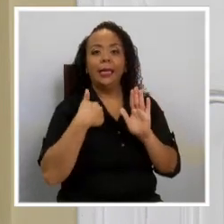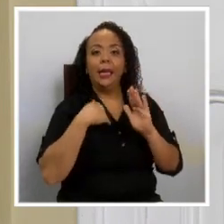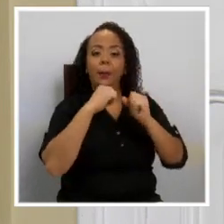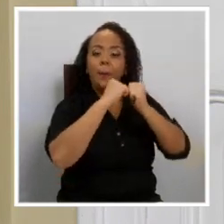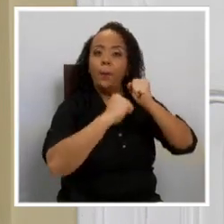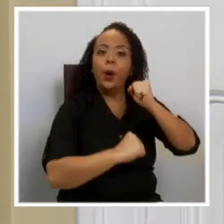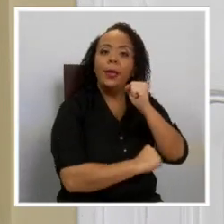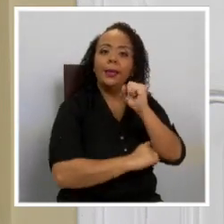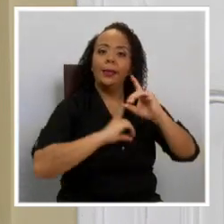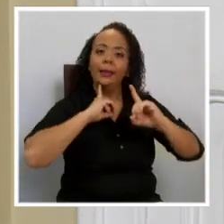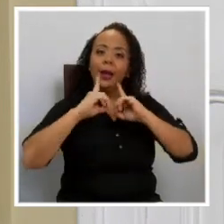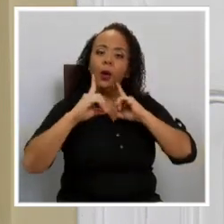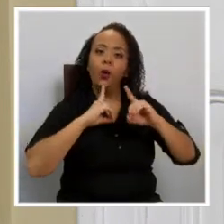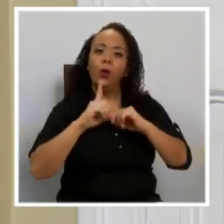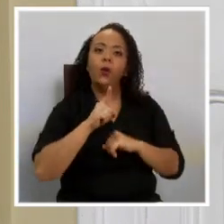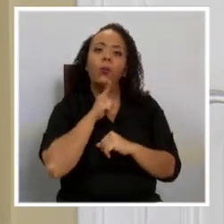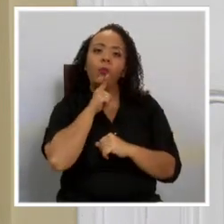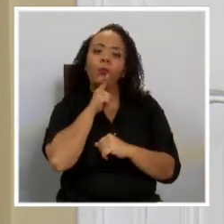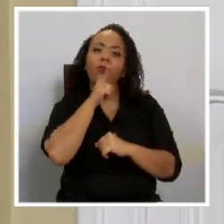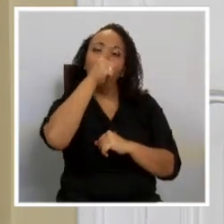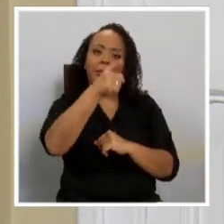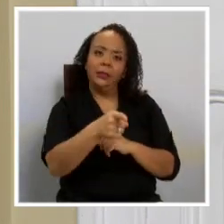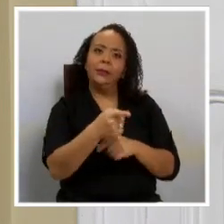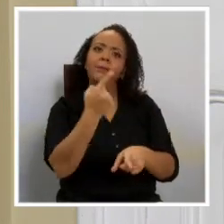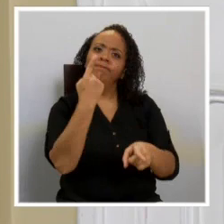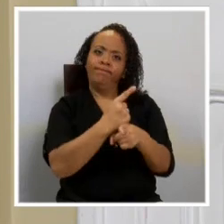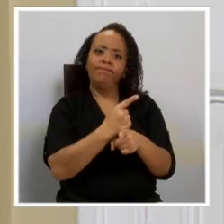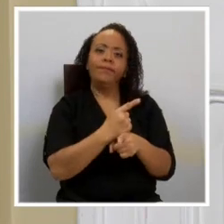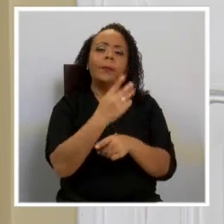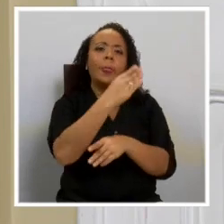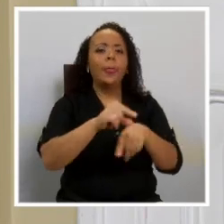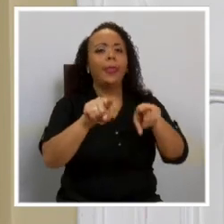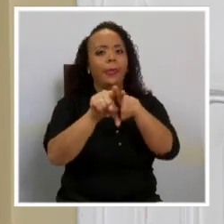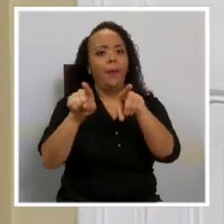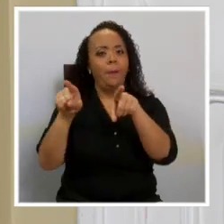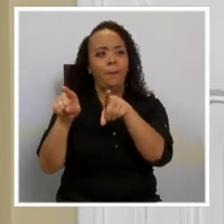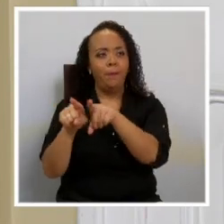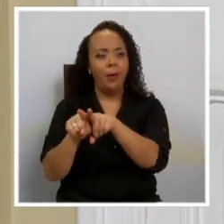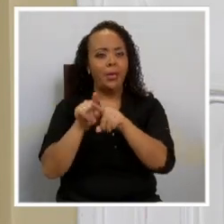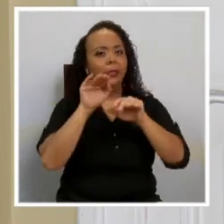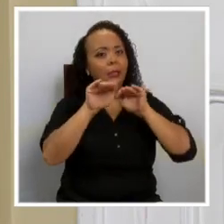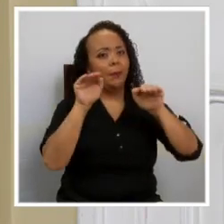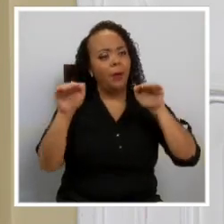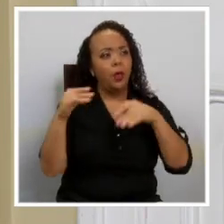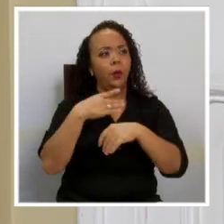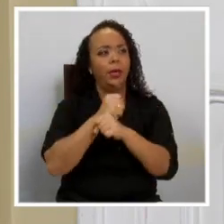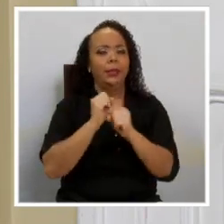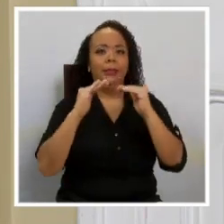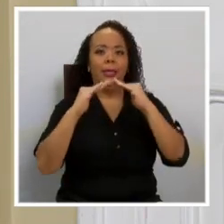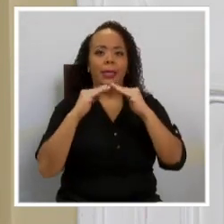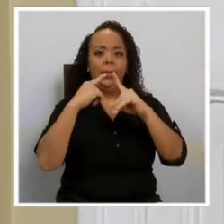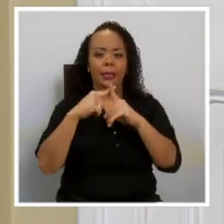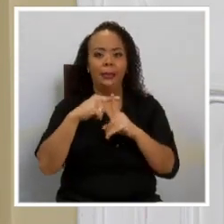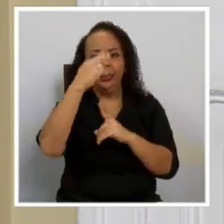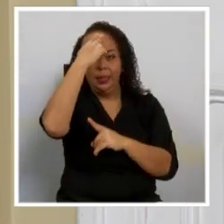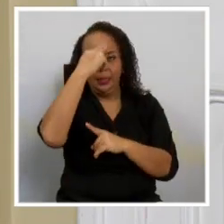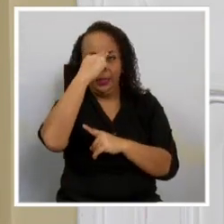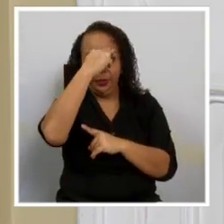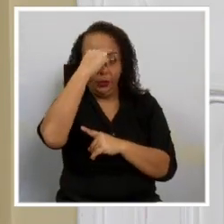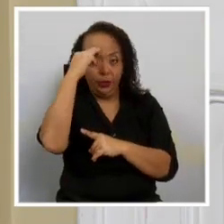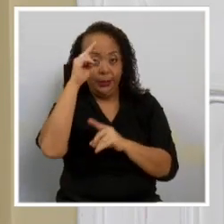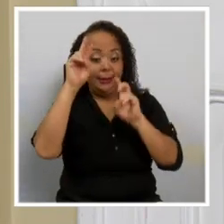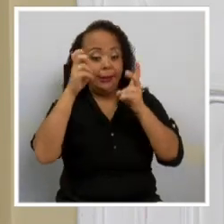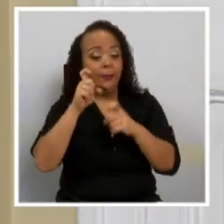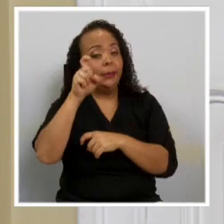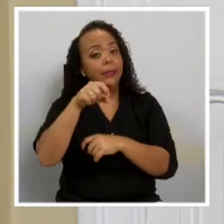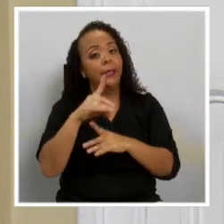diálogo realmente sea efectiva. Y también en virtud del llamado que hace hoy la Iglesia Católica en términos de la necesidad de